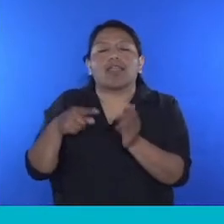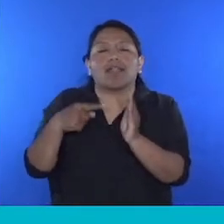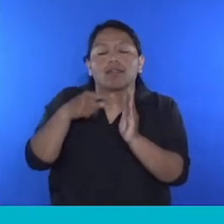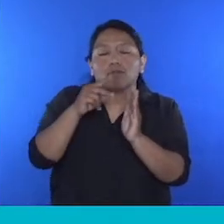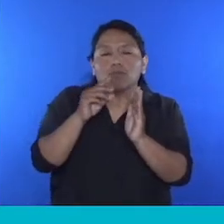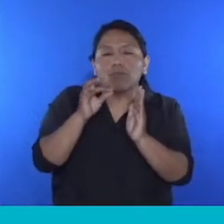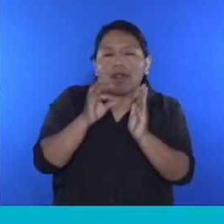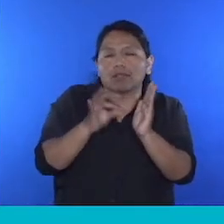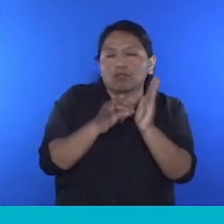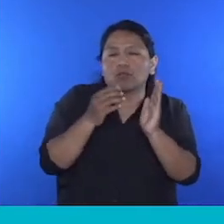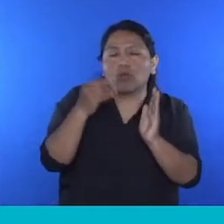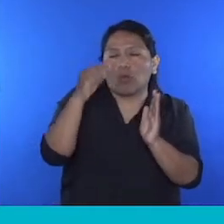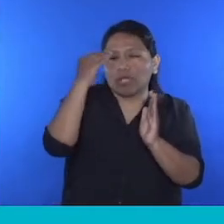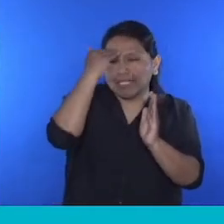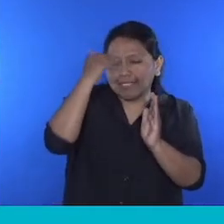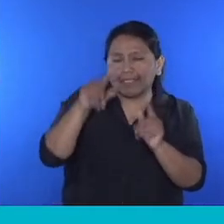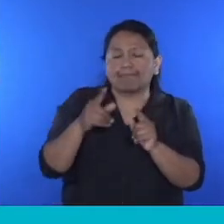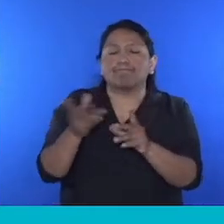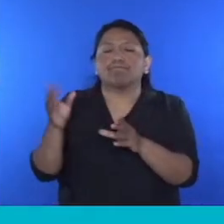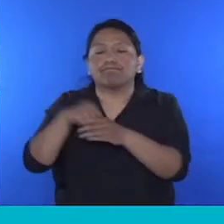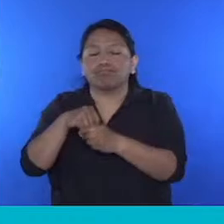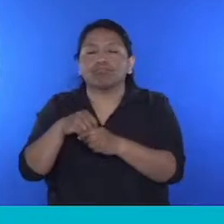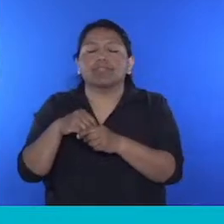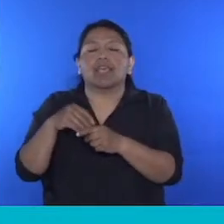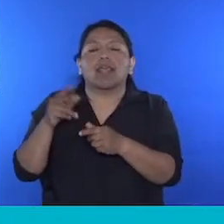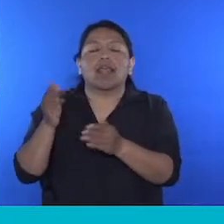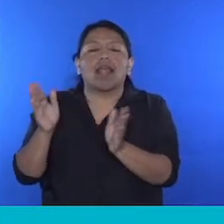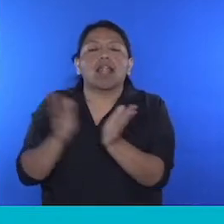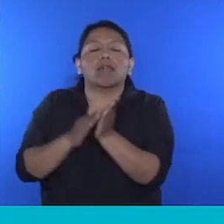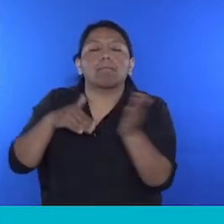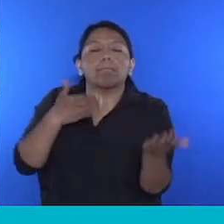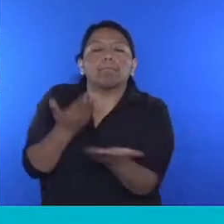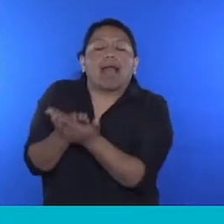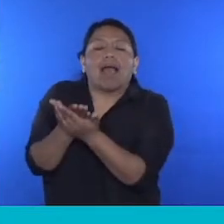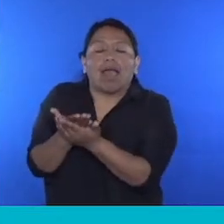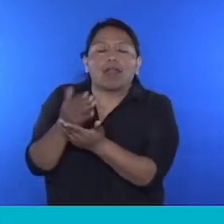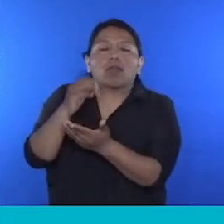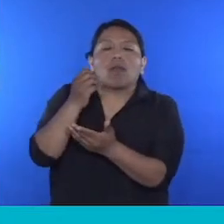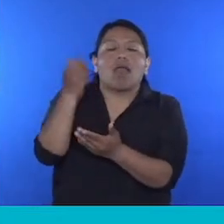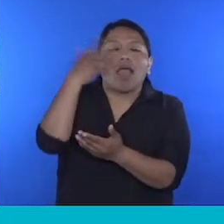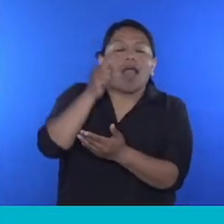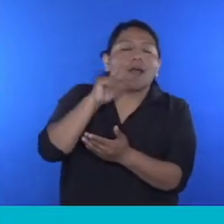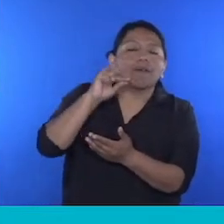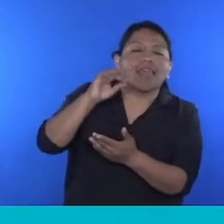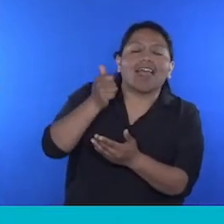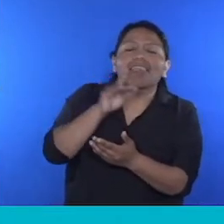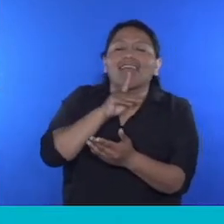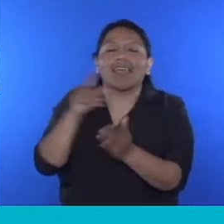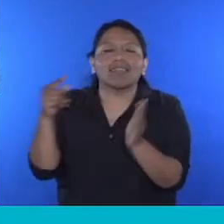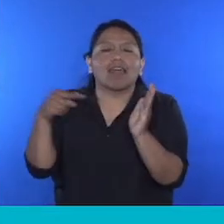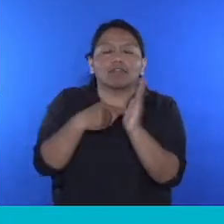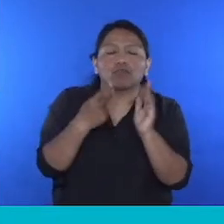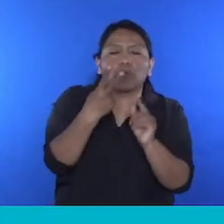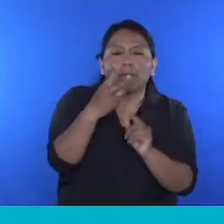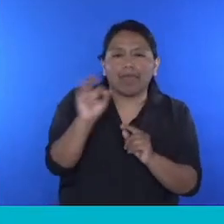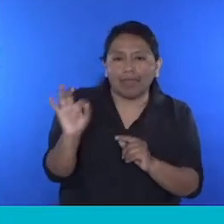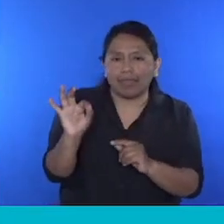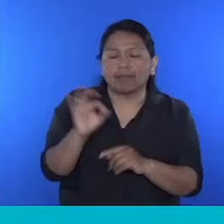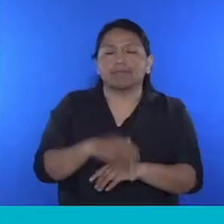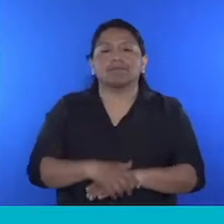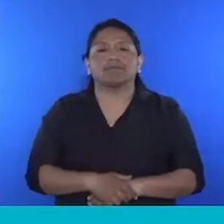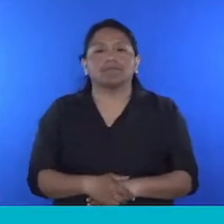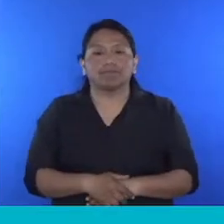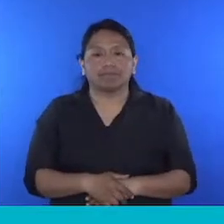15, la incorporación del habeas corpus, el amparo y el habeas data, del artículo 20,